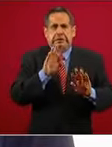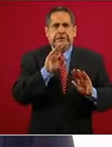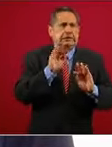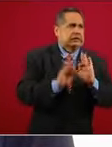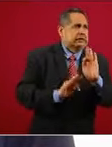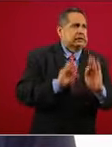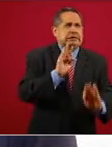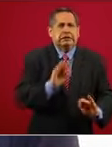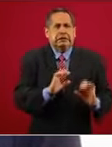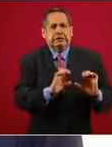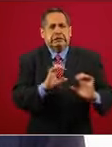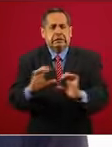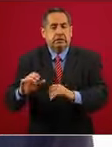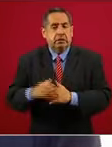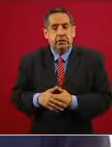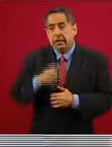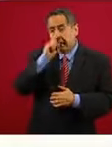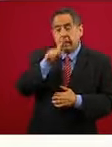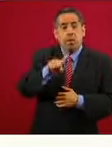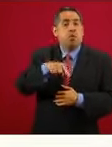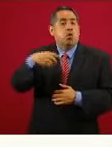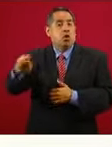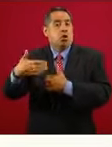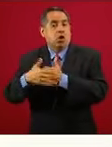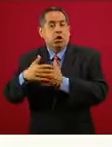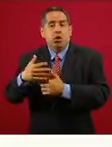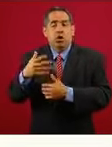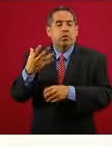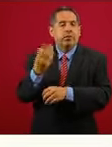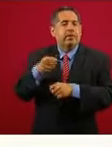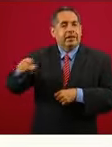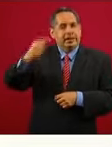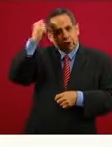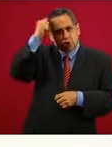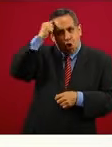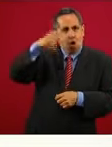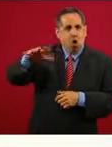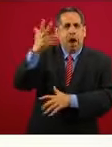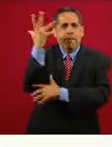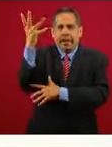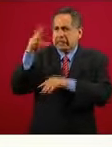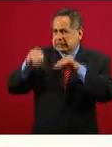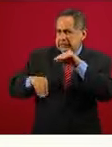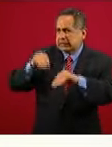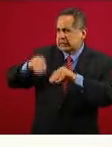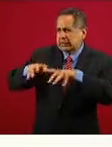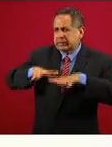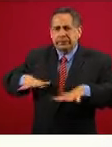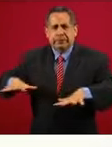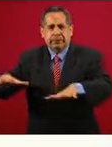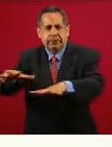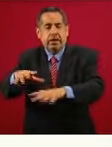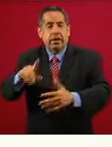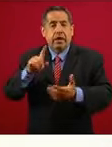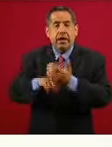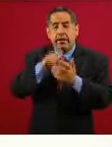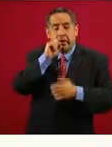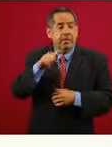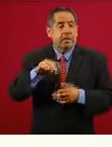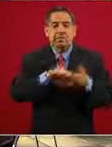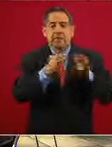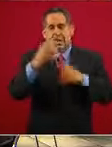de construcción el Parque Ecológico del Lago de Texcoco y el Espacio Artístico y Cultural de los